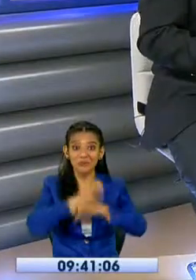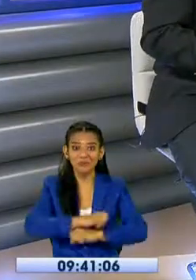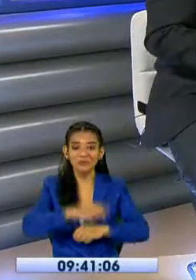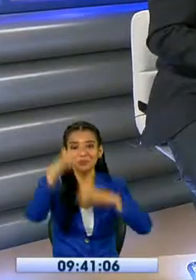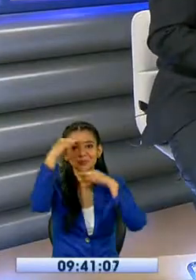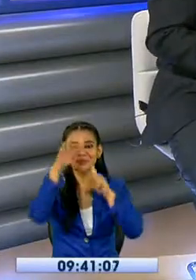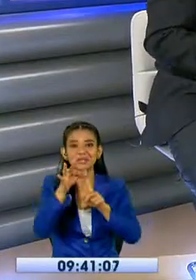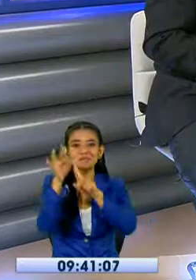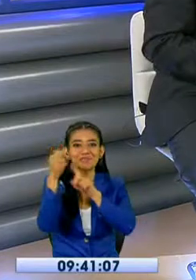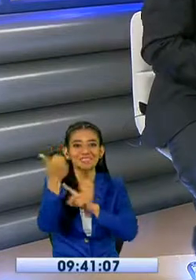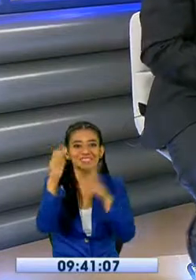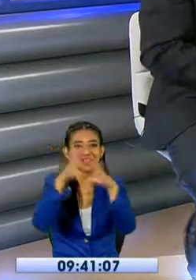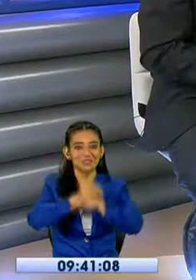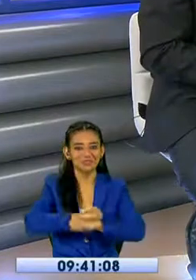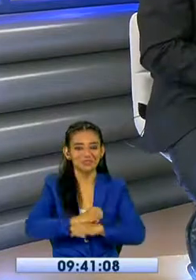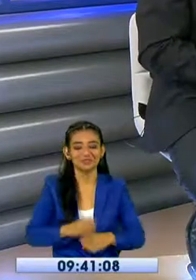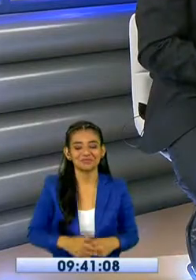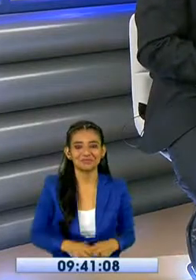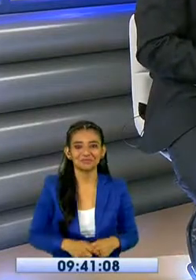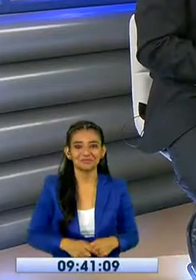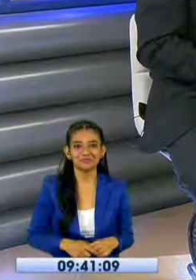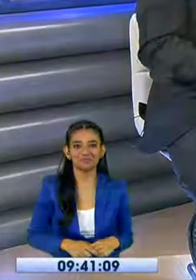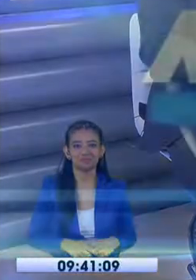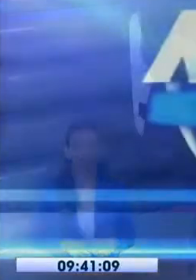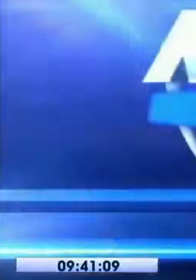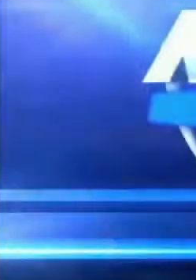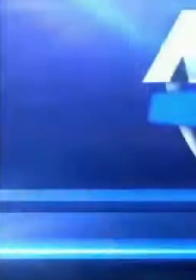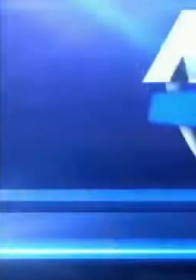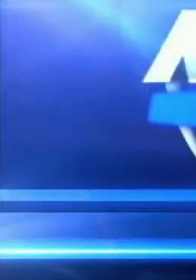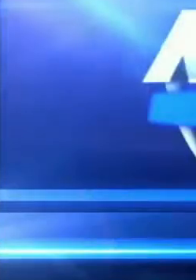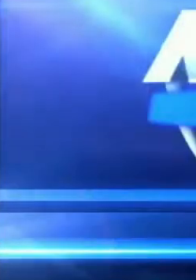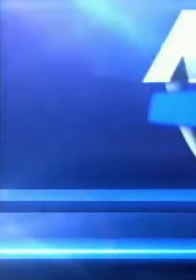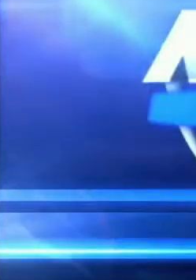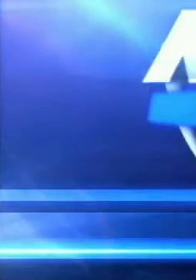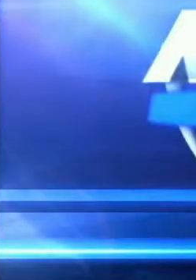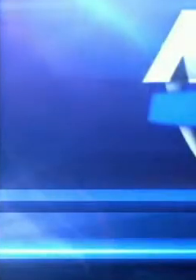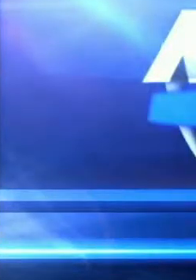central de nuestra oficina. Felicidades.